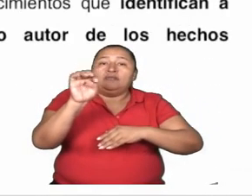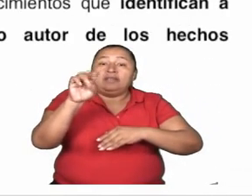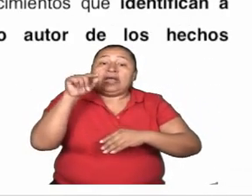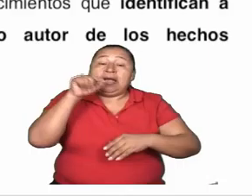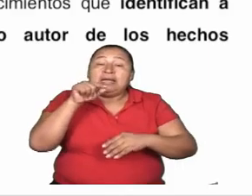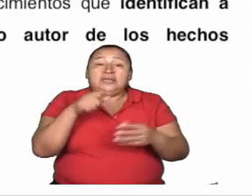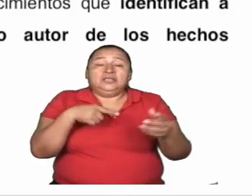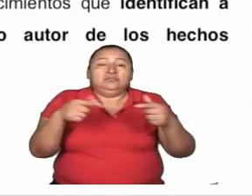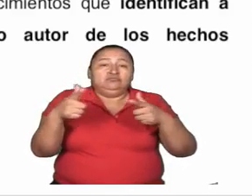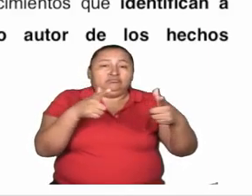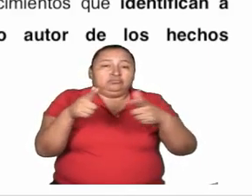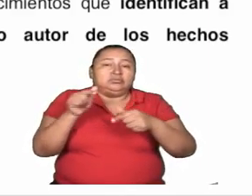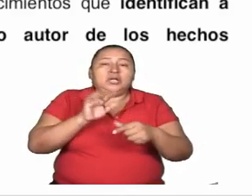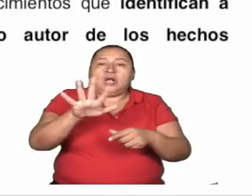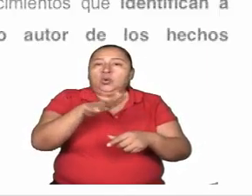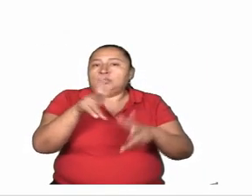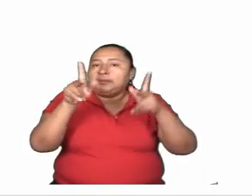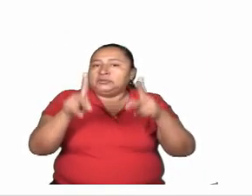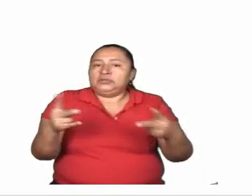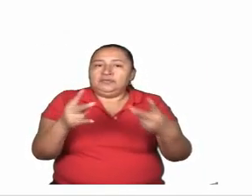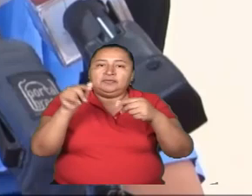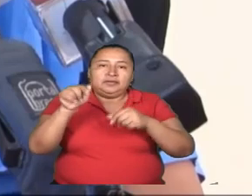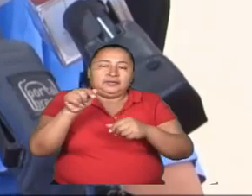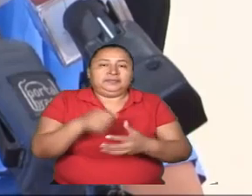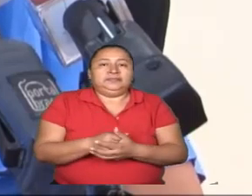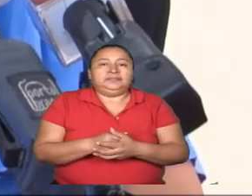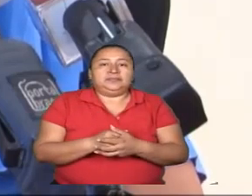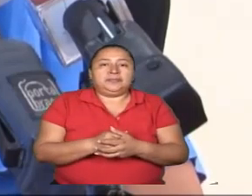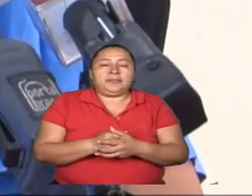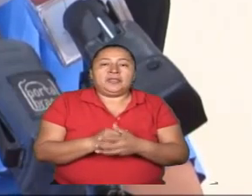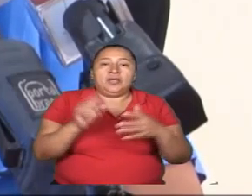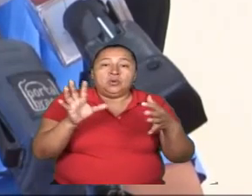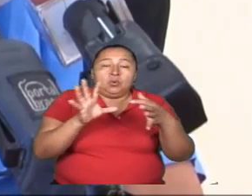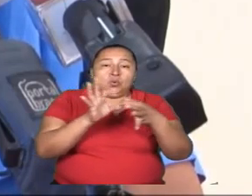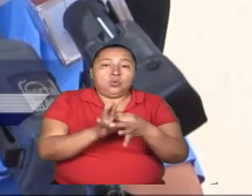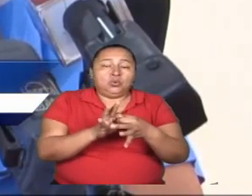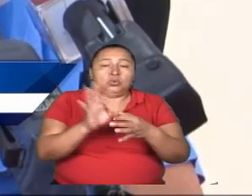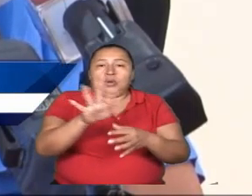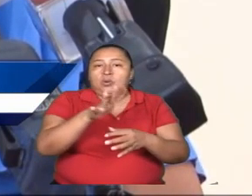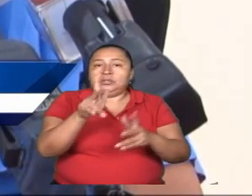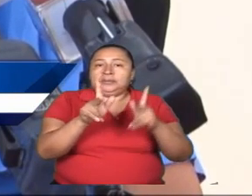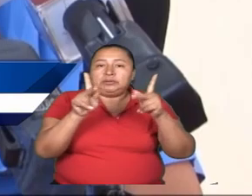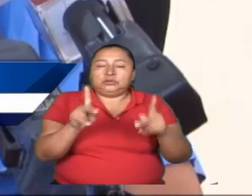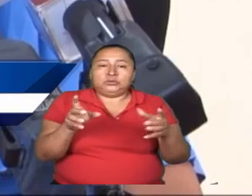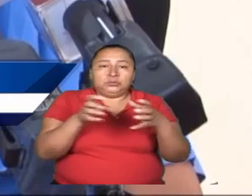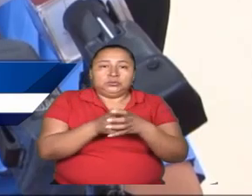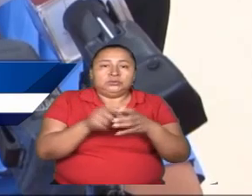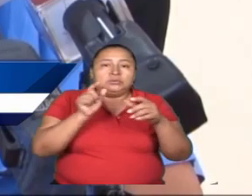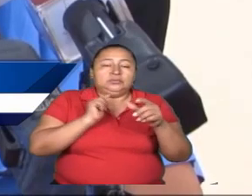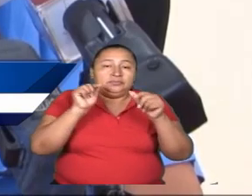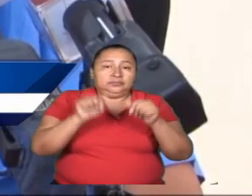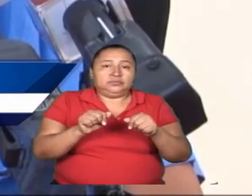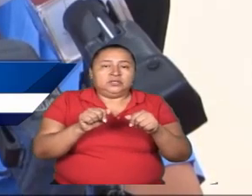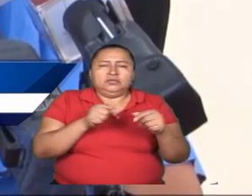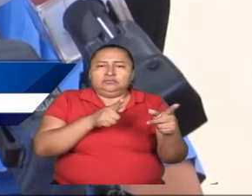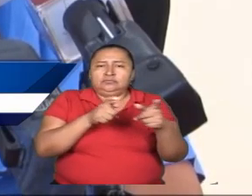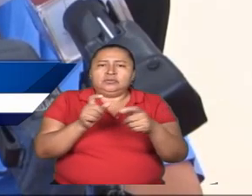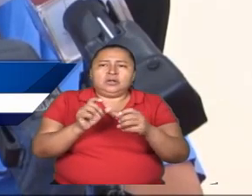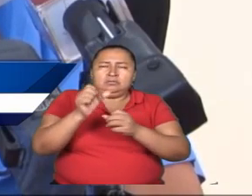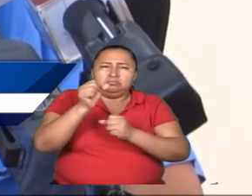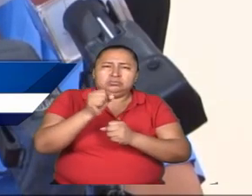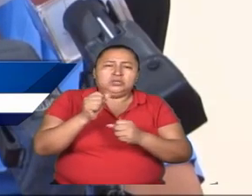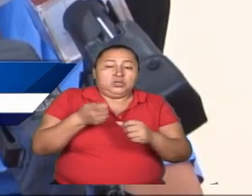en este sector a otros habitantes. Junto a otros delincuentes, atacaron con armas de fuego, tubos